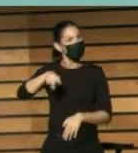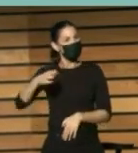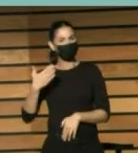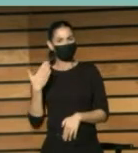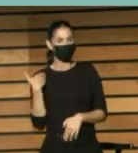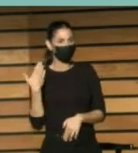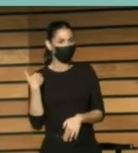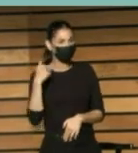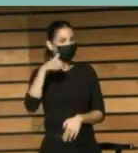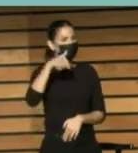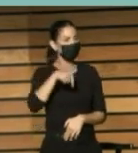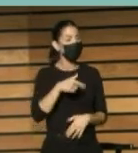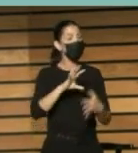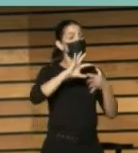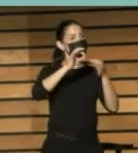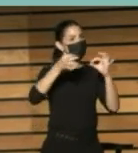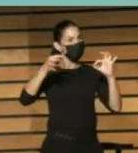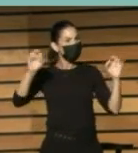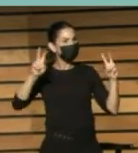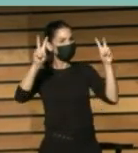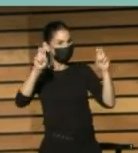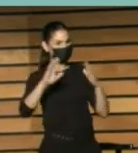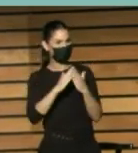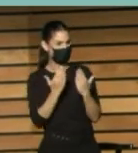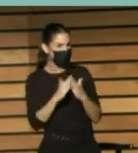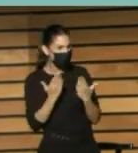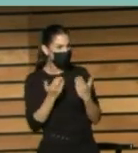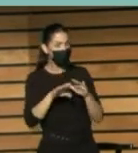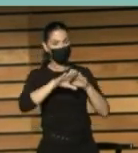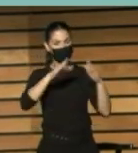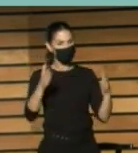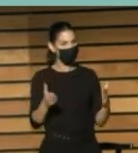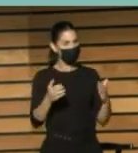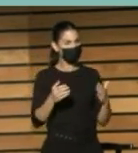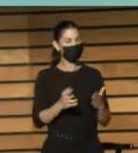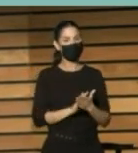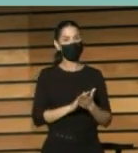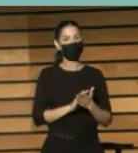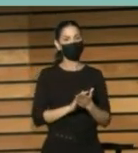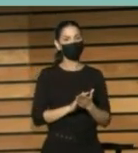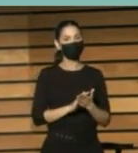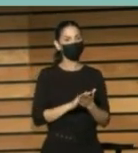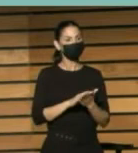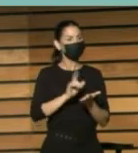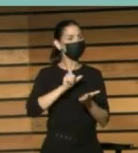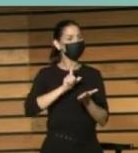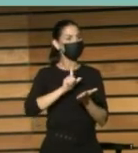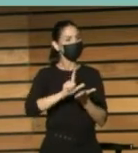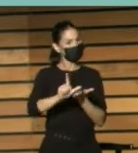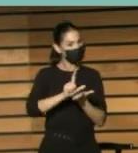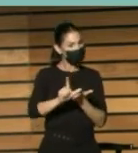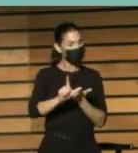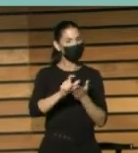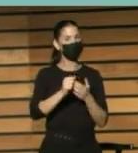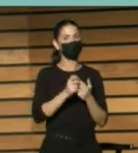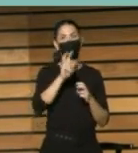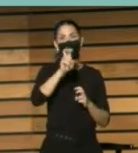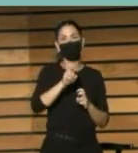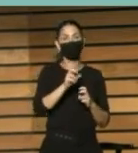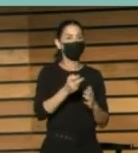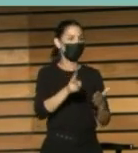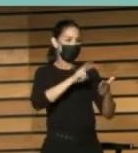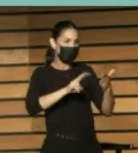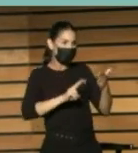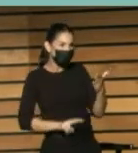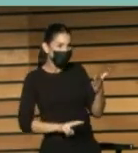estar en ferias de libros, de estar en mesas literarias y ver ese reencuentro entre editores con los lectores, ver